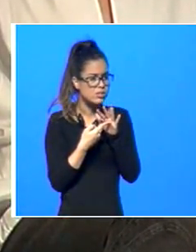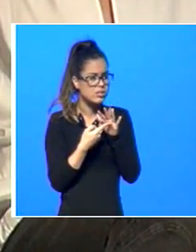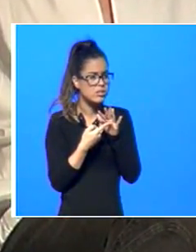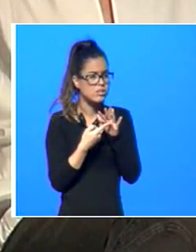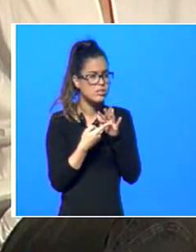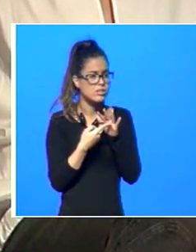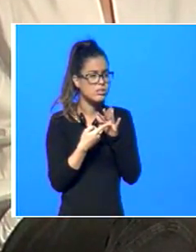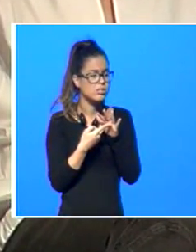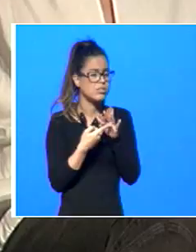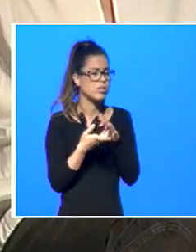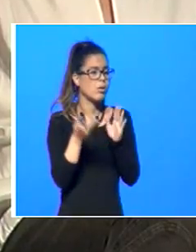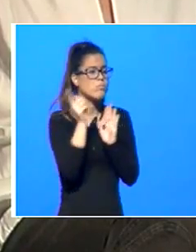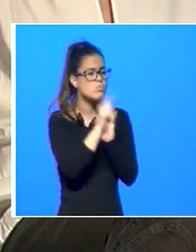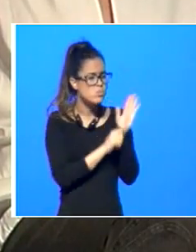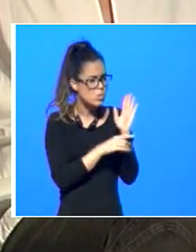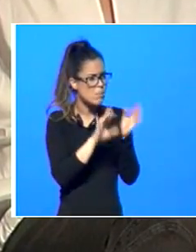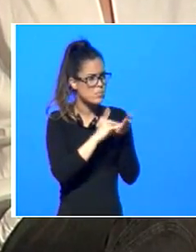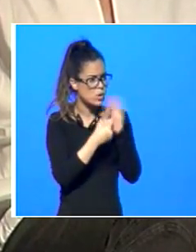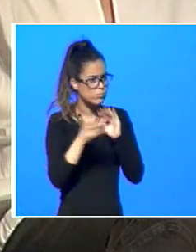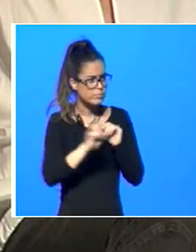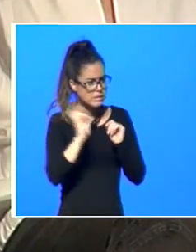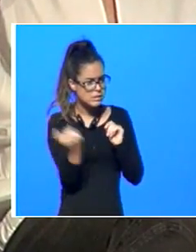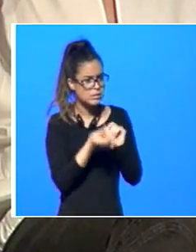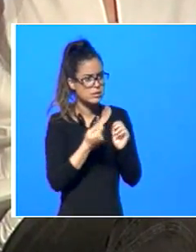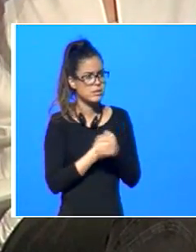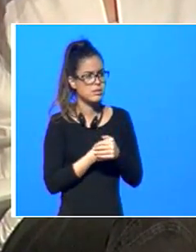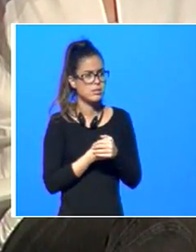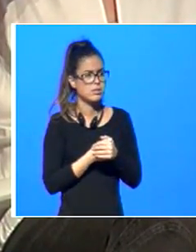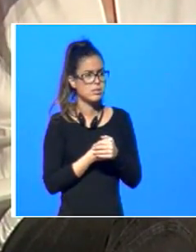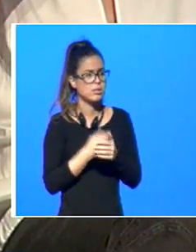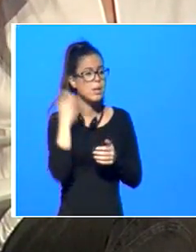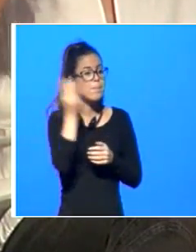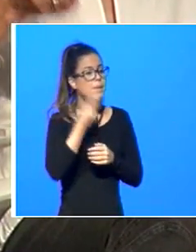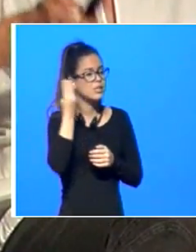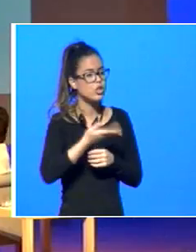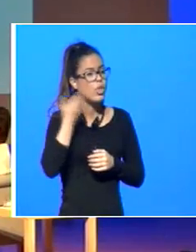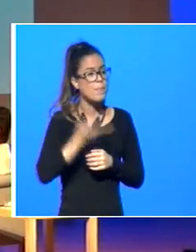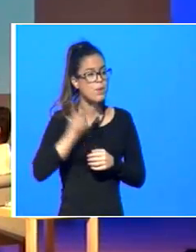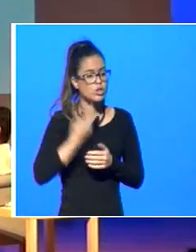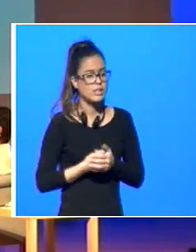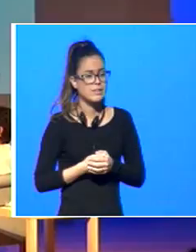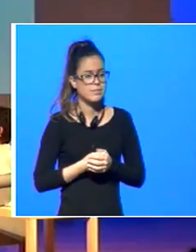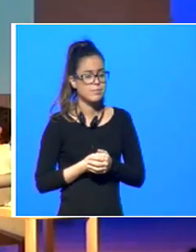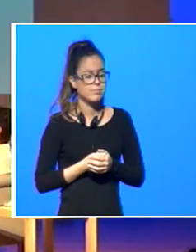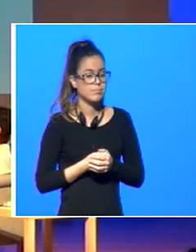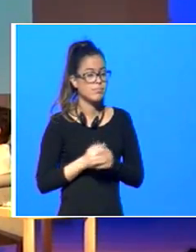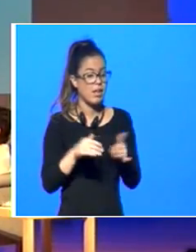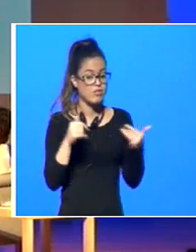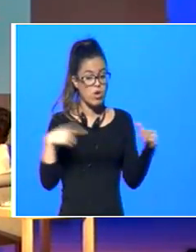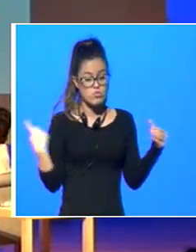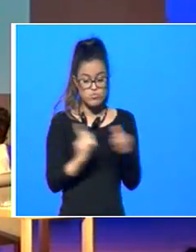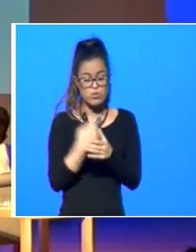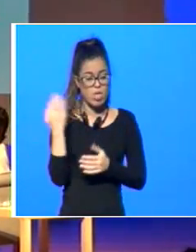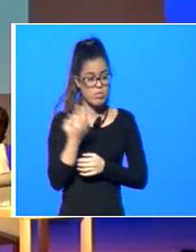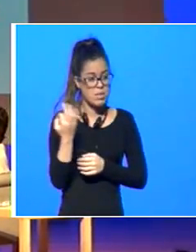que puntúan proyectos, etcétera. Creo que esto es muy importante. Y ahí tienen que ser inclusivos